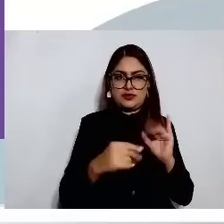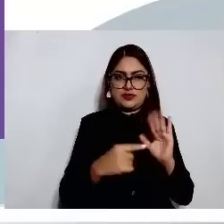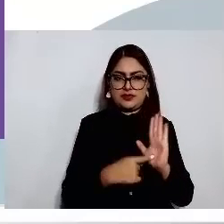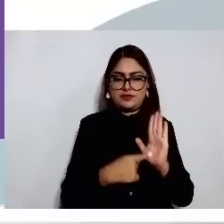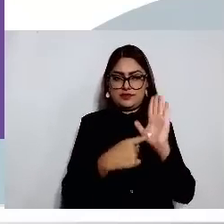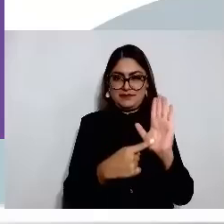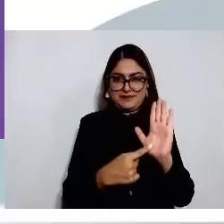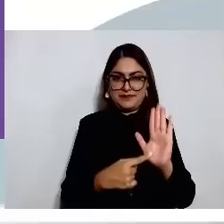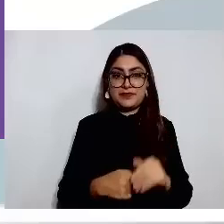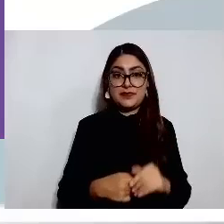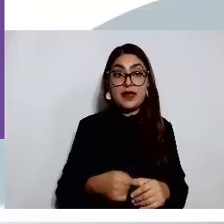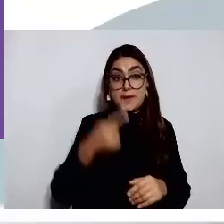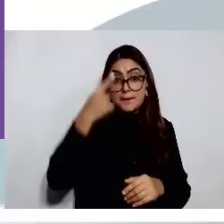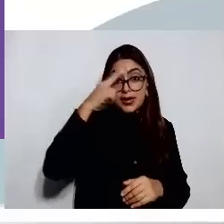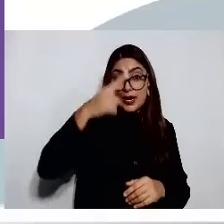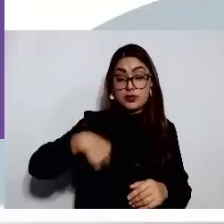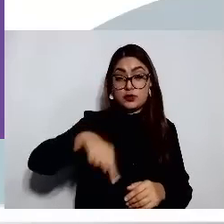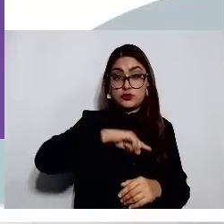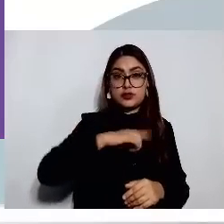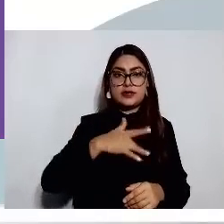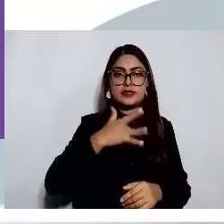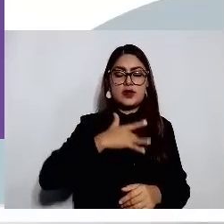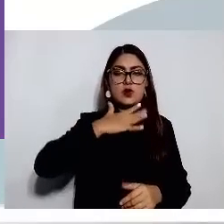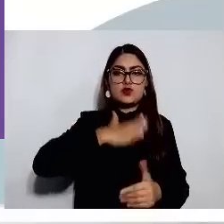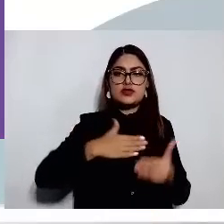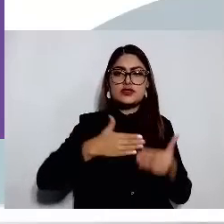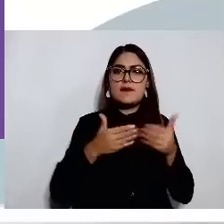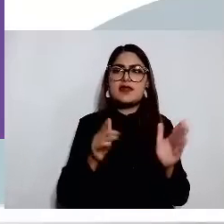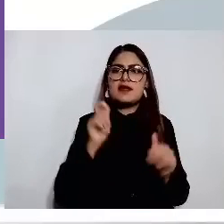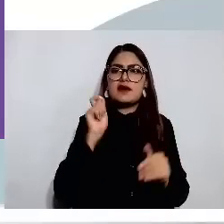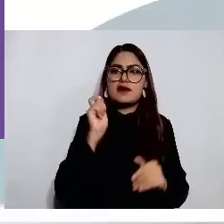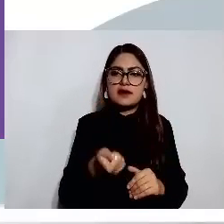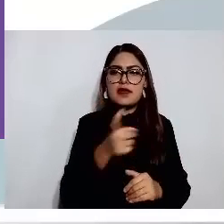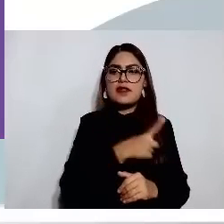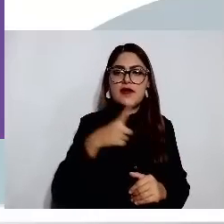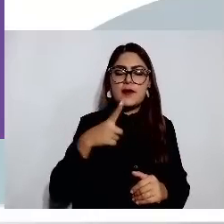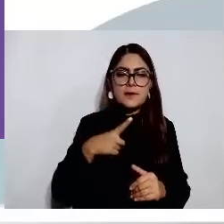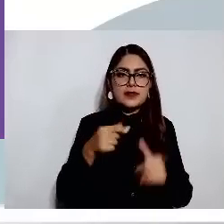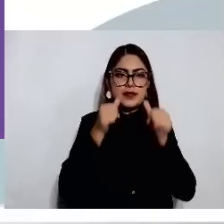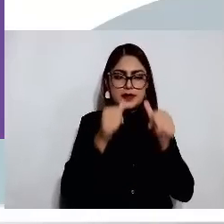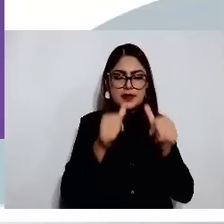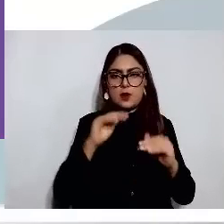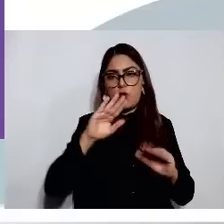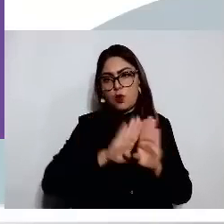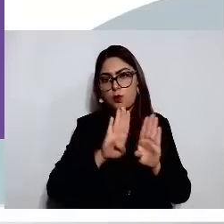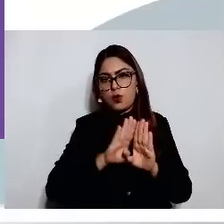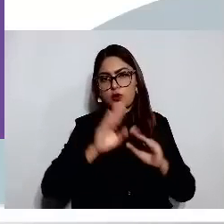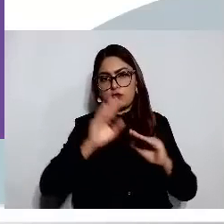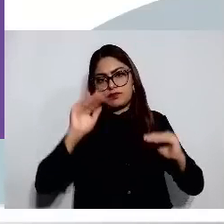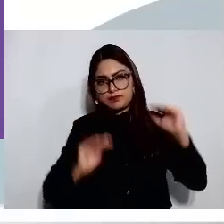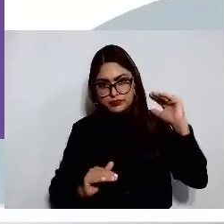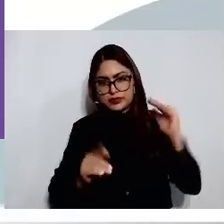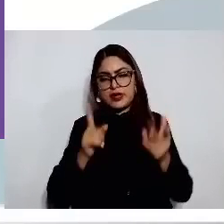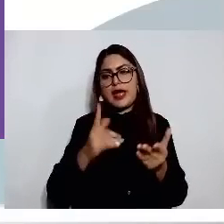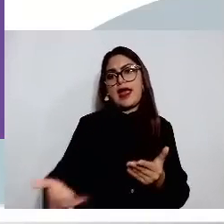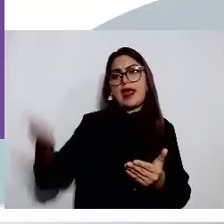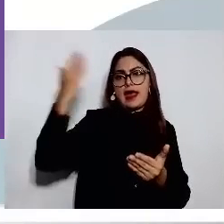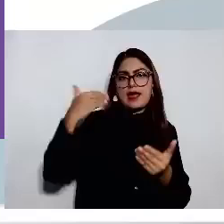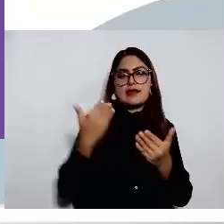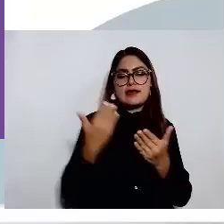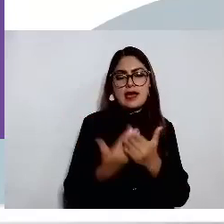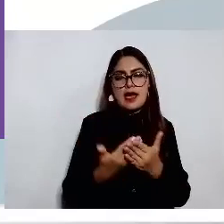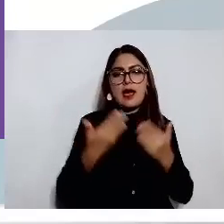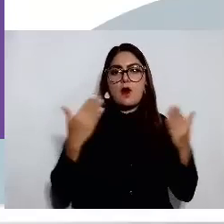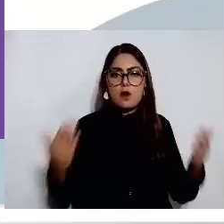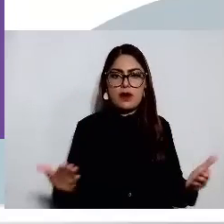nosotras la justicia abierta debe hacerse cargo de estas desigualdades estructurales del pasado y del presente, pero sobre todo